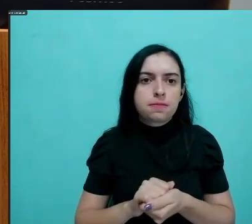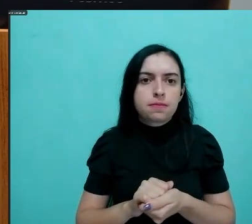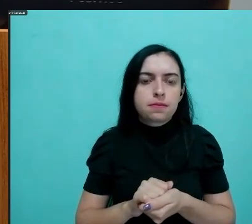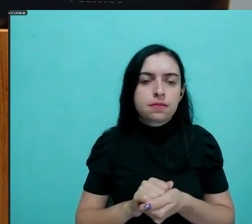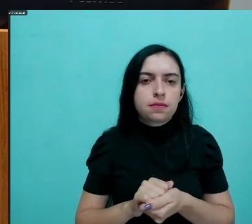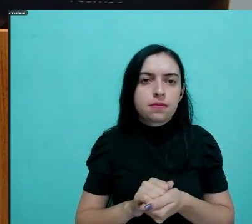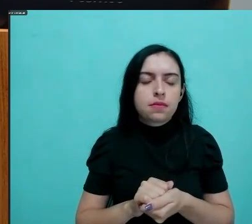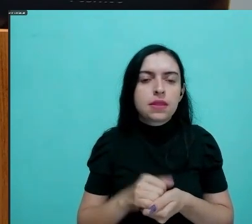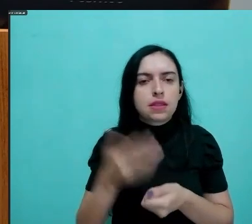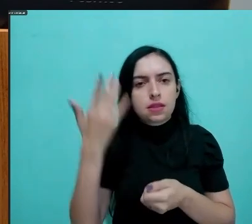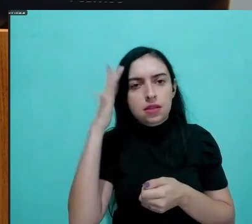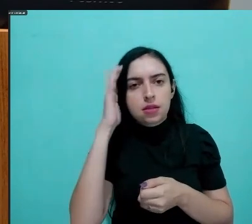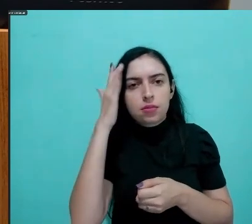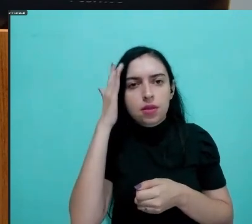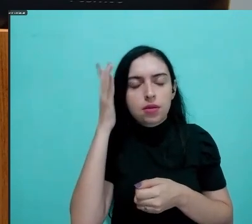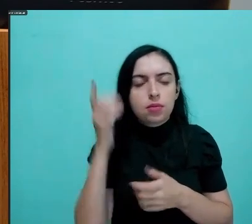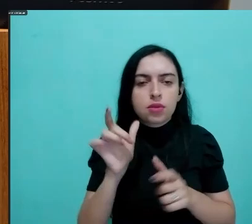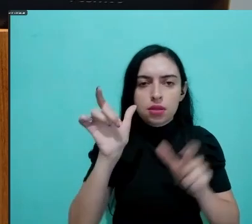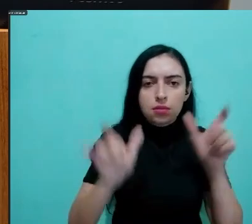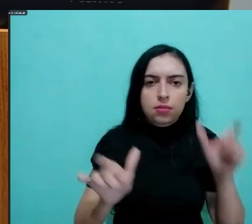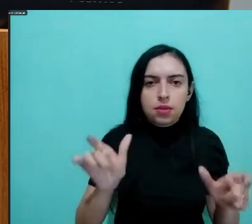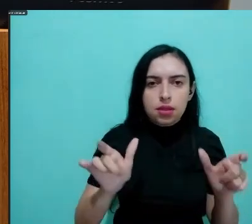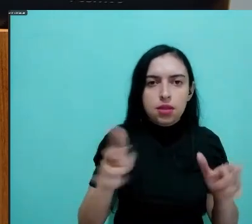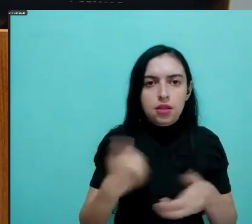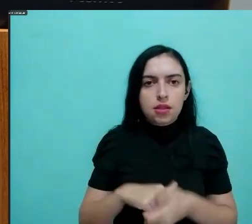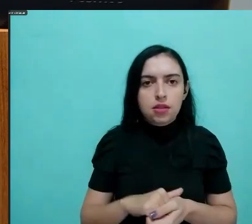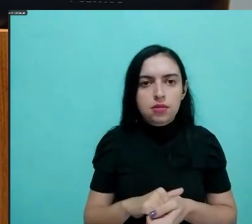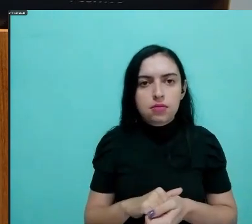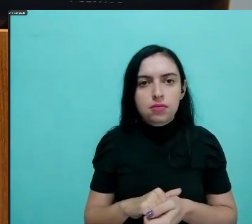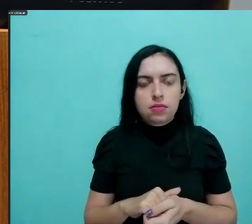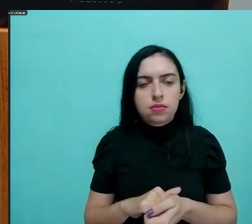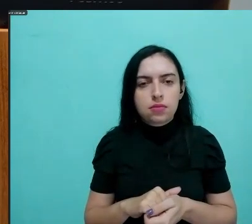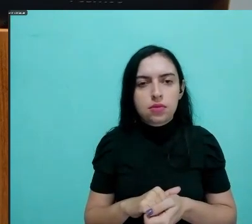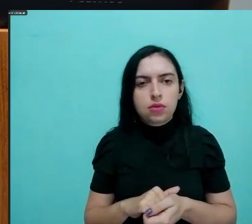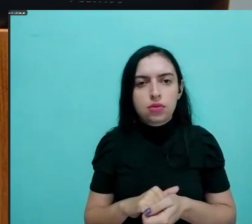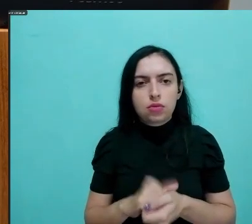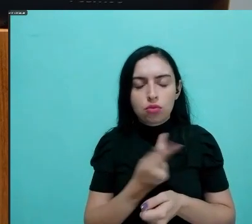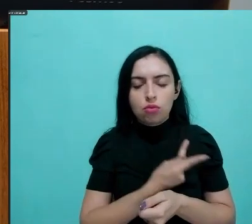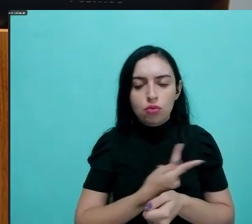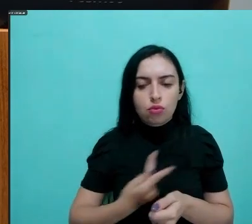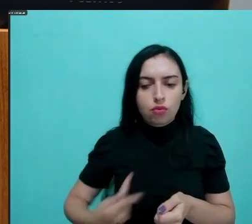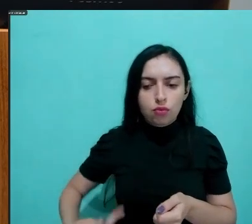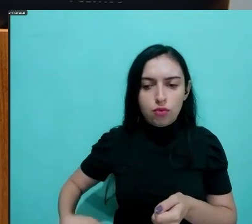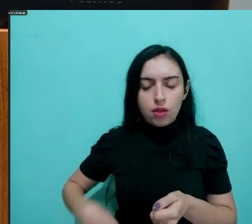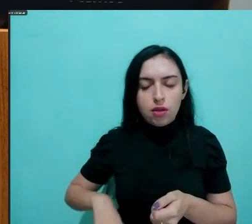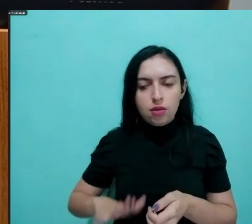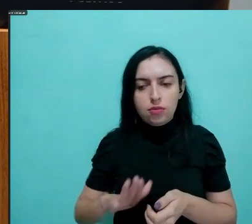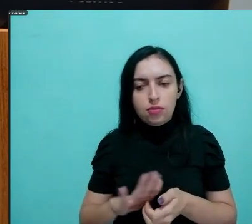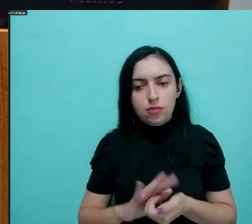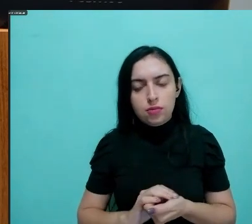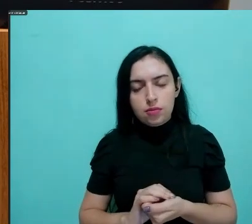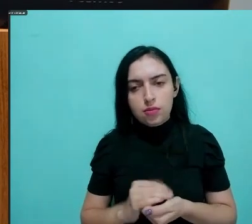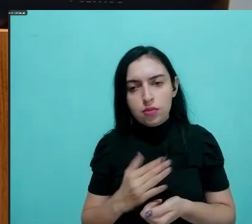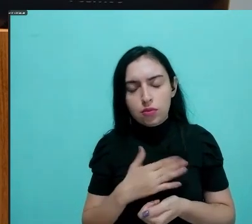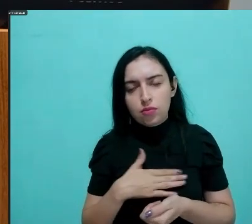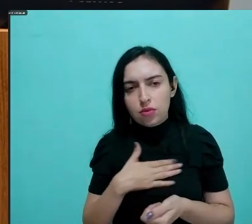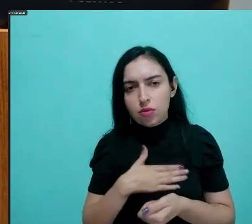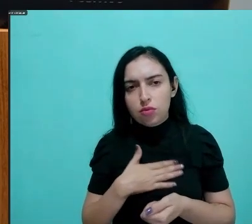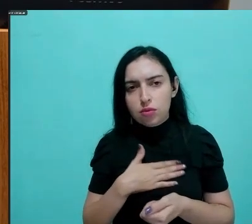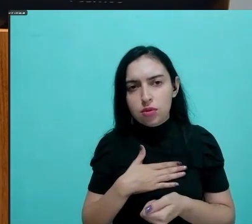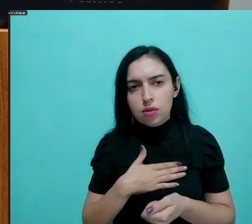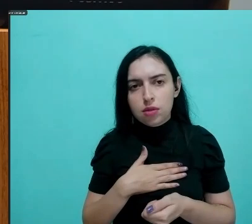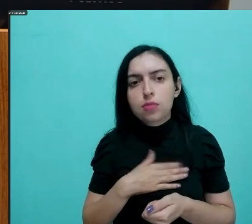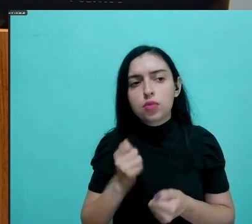que las partes de ese texto que al gobierno no le gustan, se puede confiar